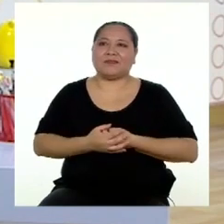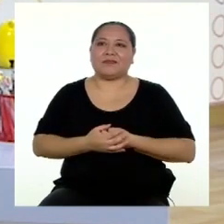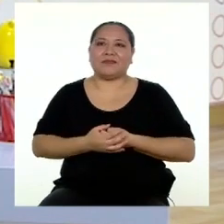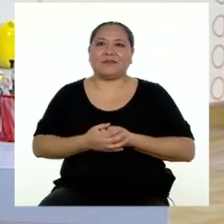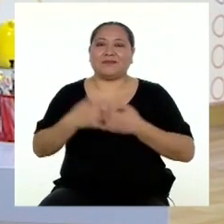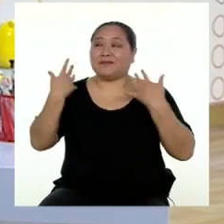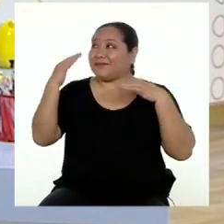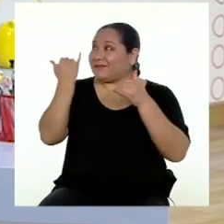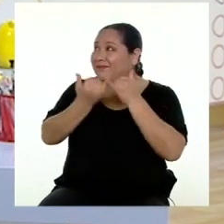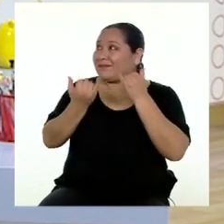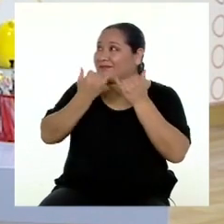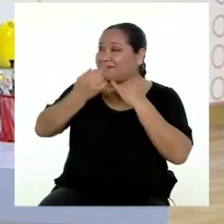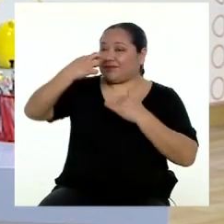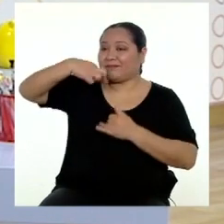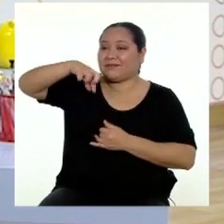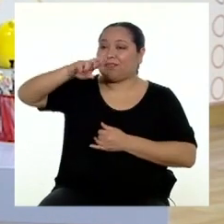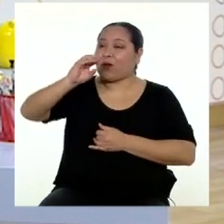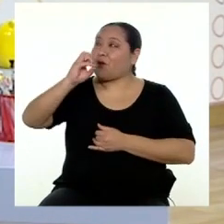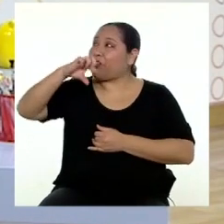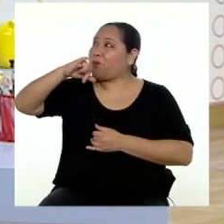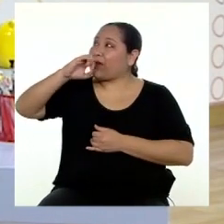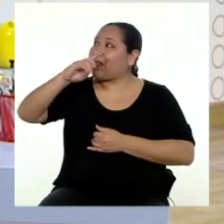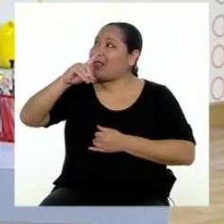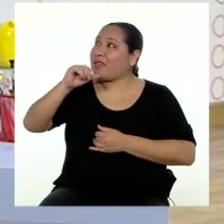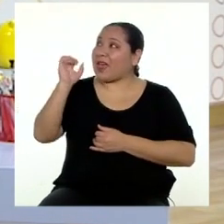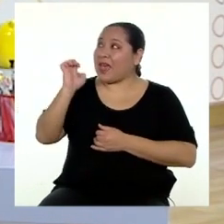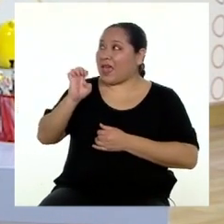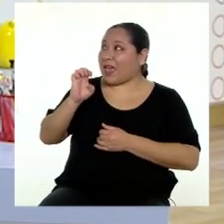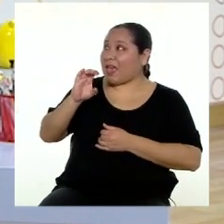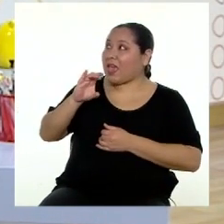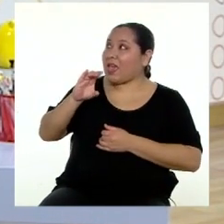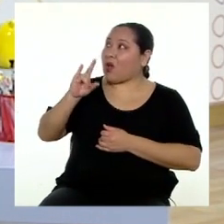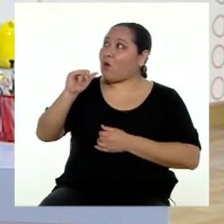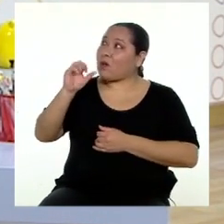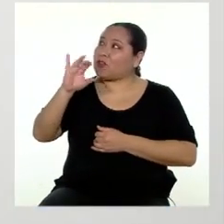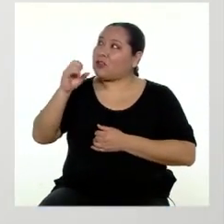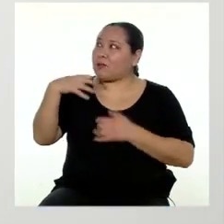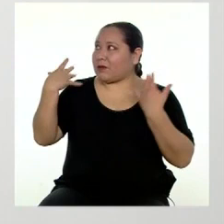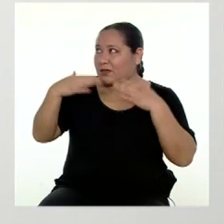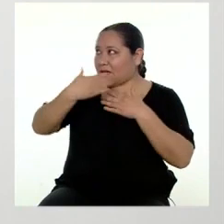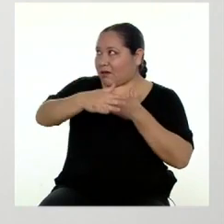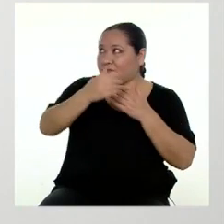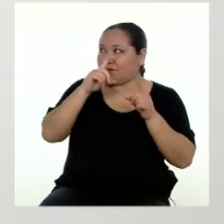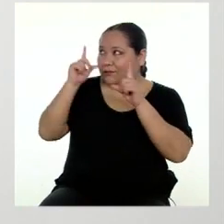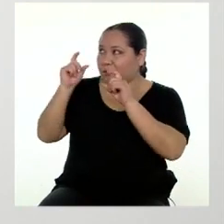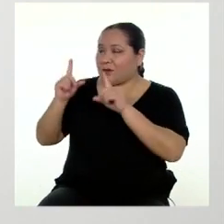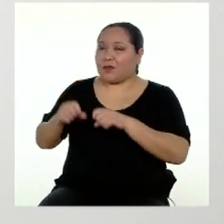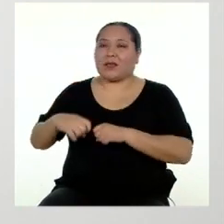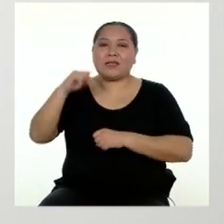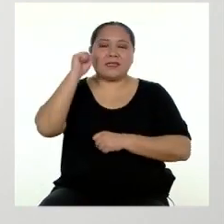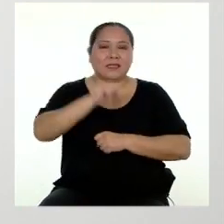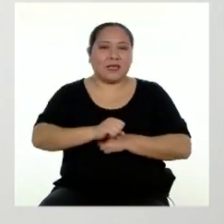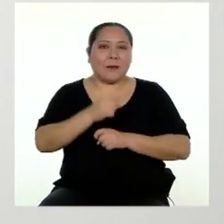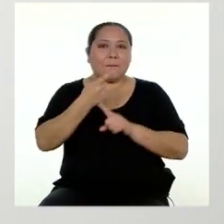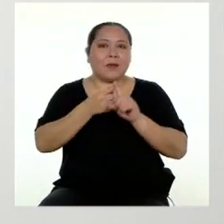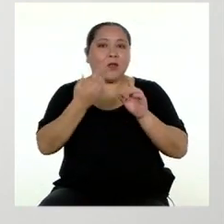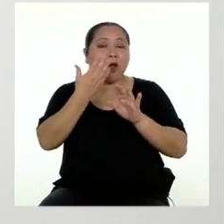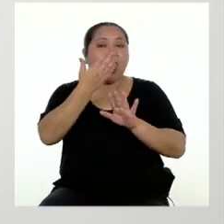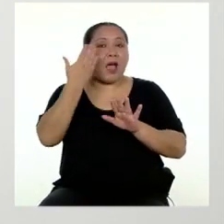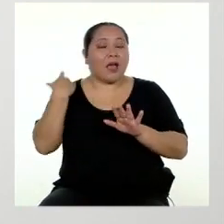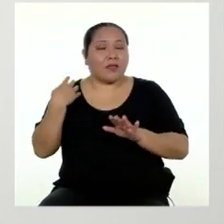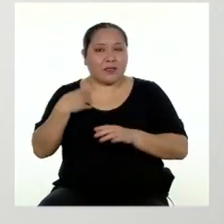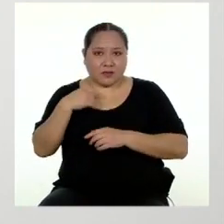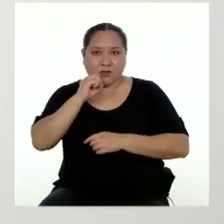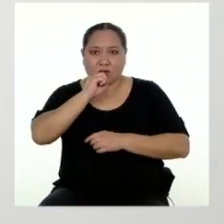¿Ya terminamos con las propiedades de las ecuaciones? ¿Como para pasar a las preguntas? Así es, Yanira, pero antes déjenme